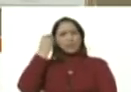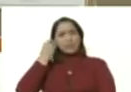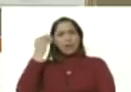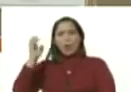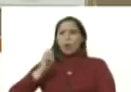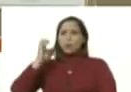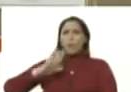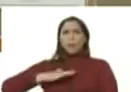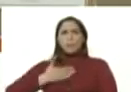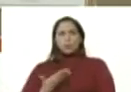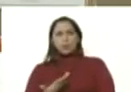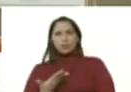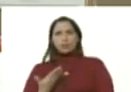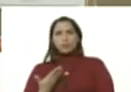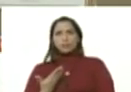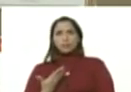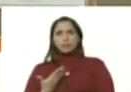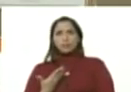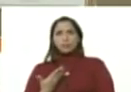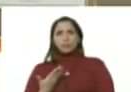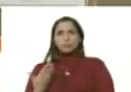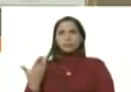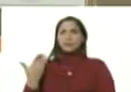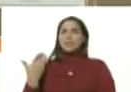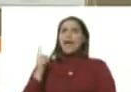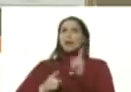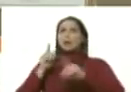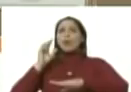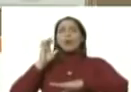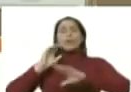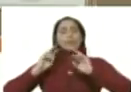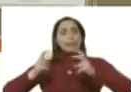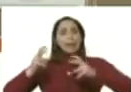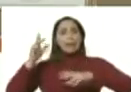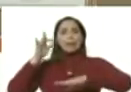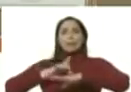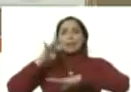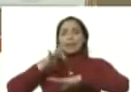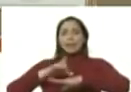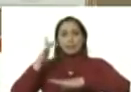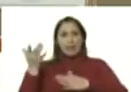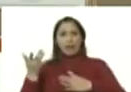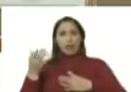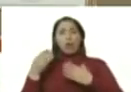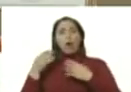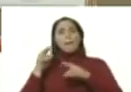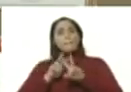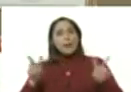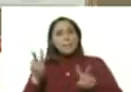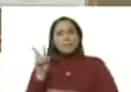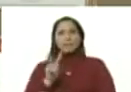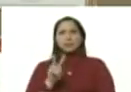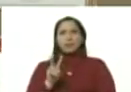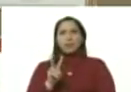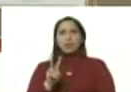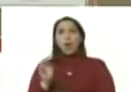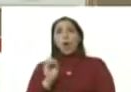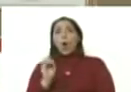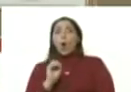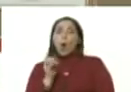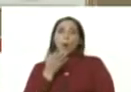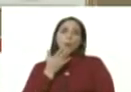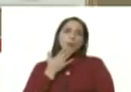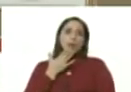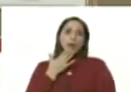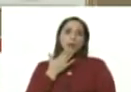Europa pudiese ponerse en algunos temas tan delicados como la paz de Venezuela a la cola o a la retaguardia de